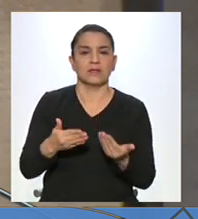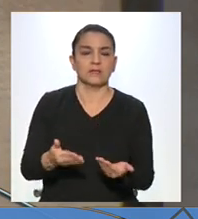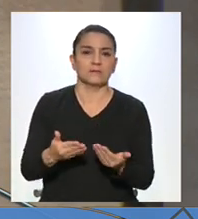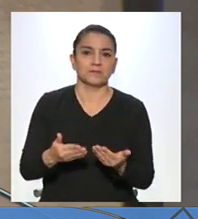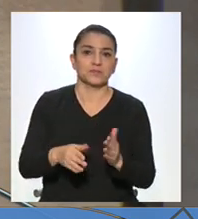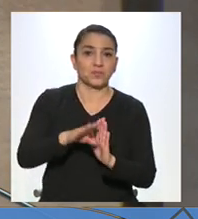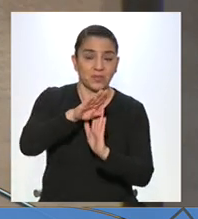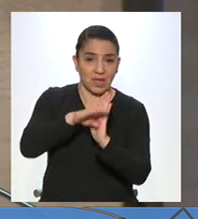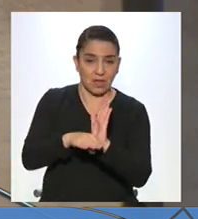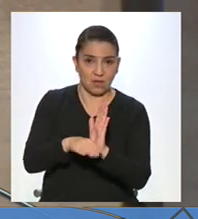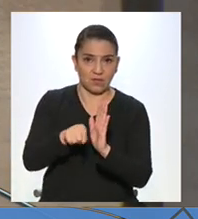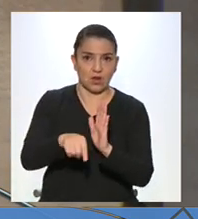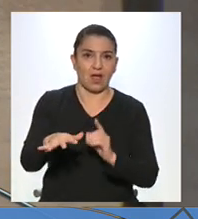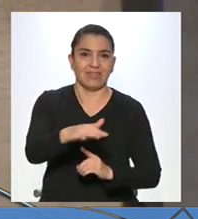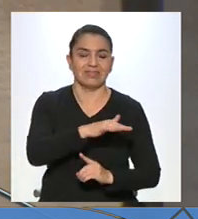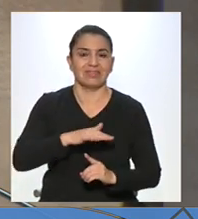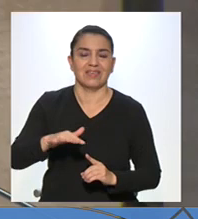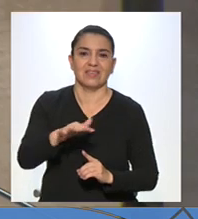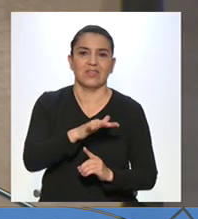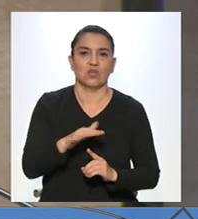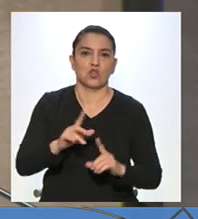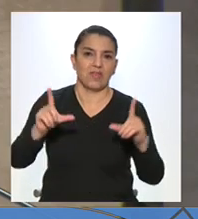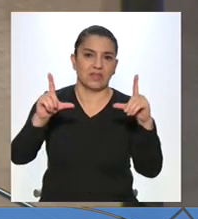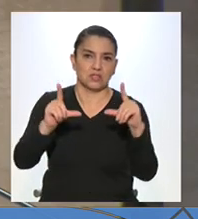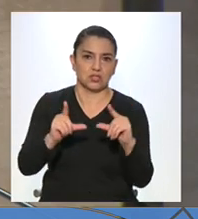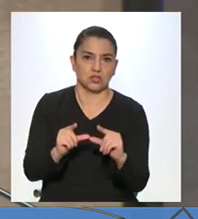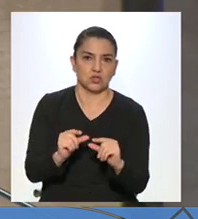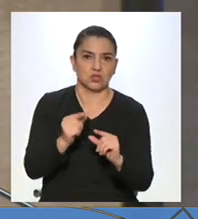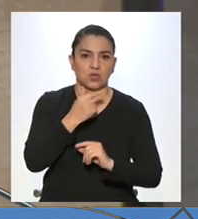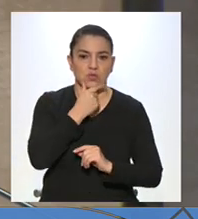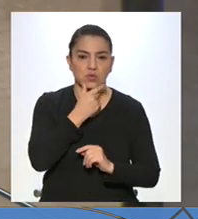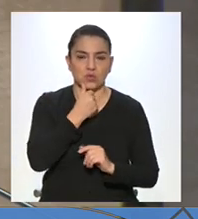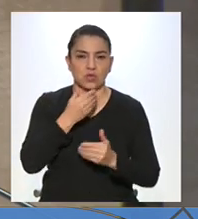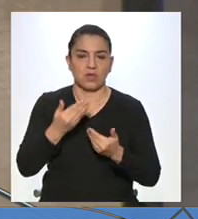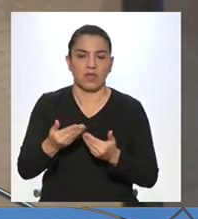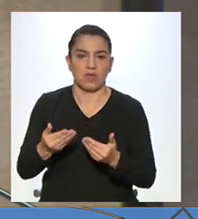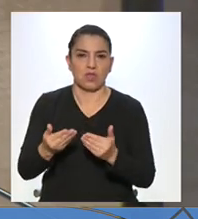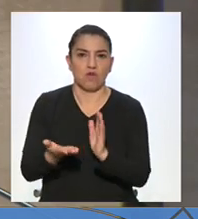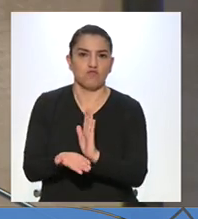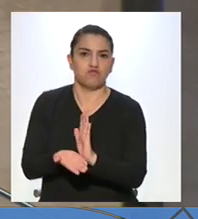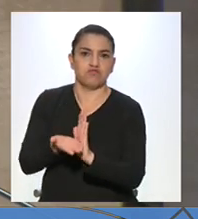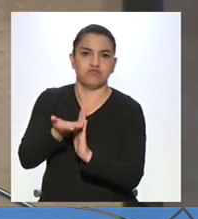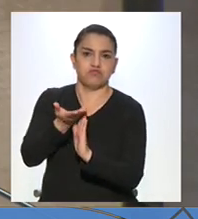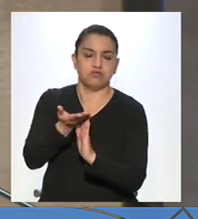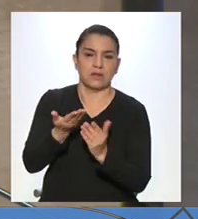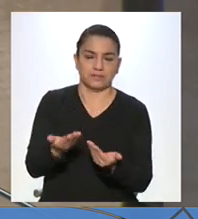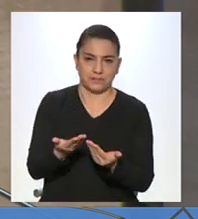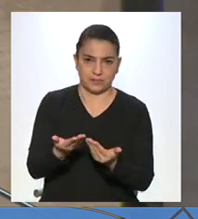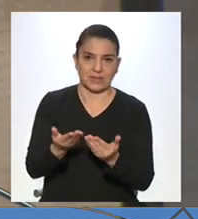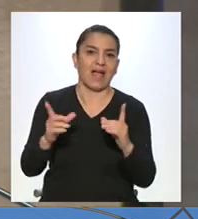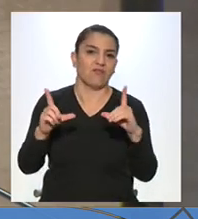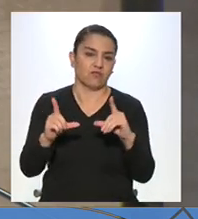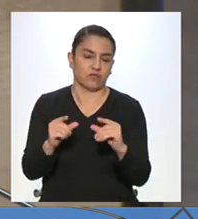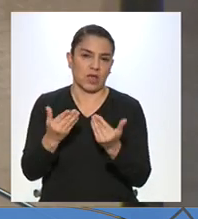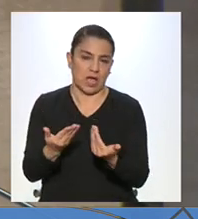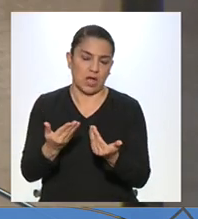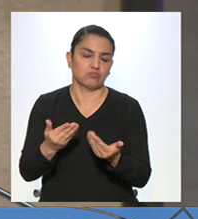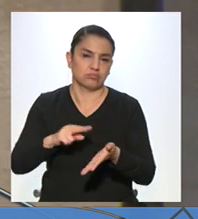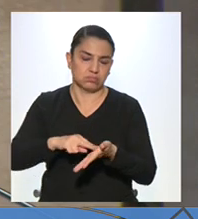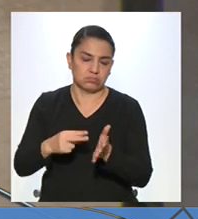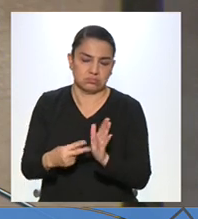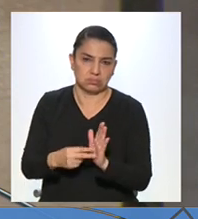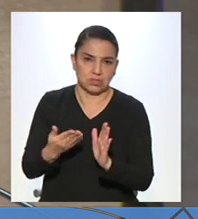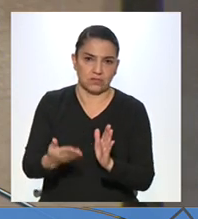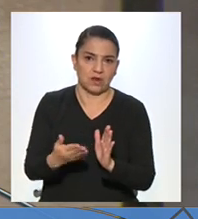corredor está determinado por un escenario donde la reducción de la incertidumbre disminuye las presiones inflacionarias. Una situación de este tipo podría suceder